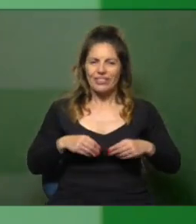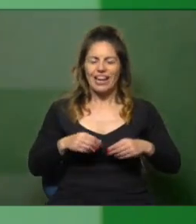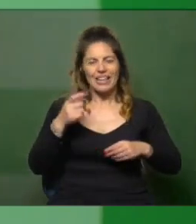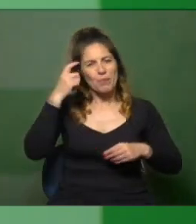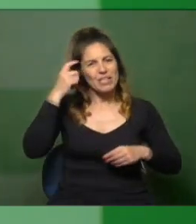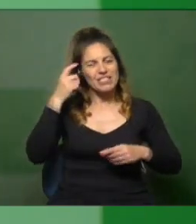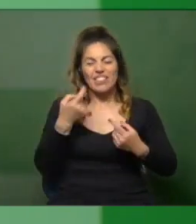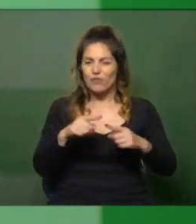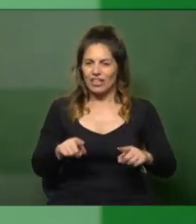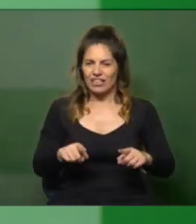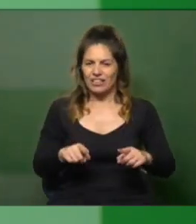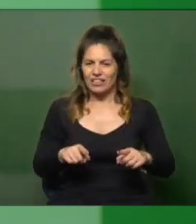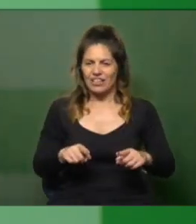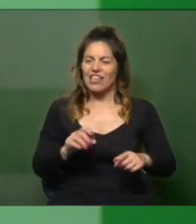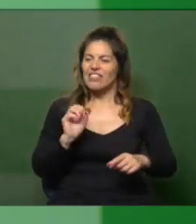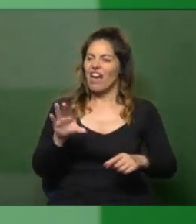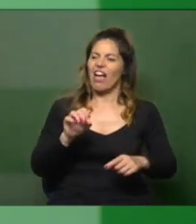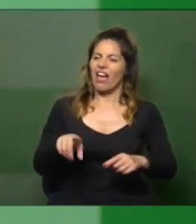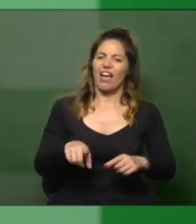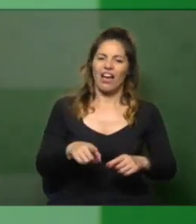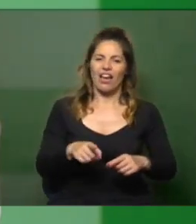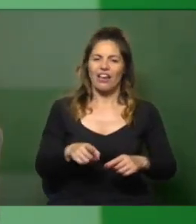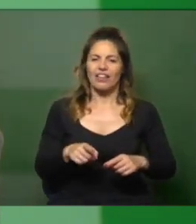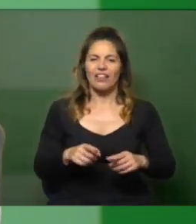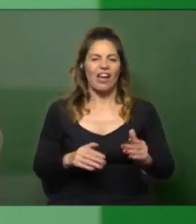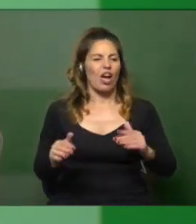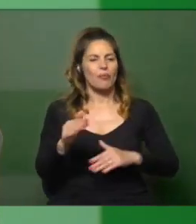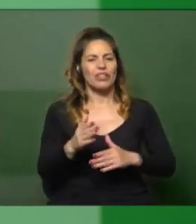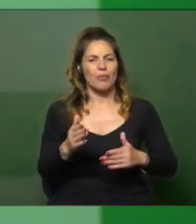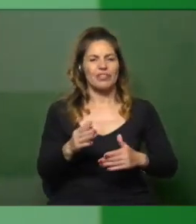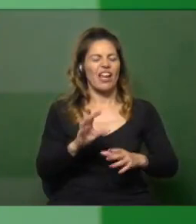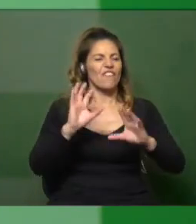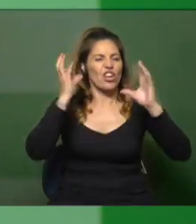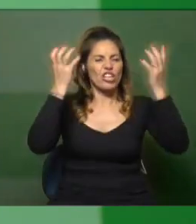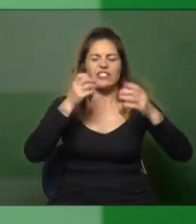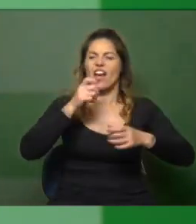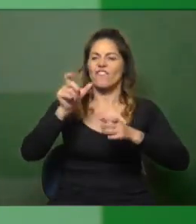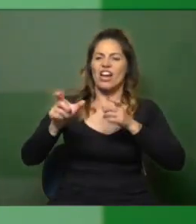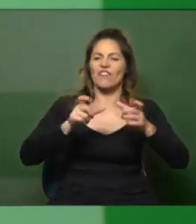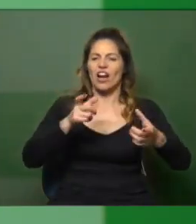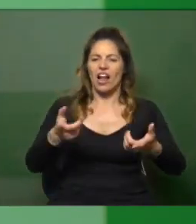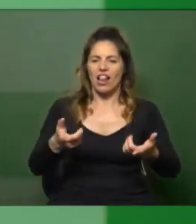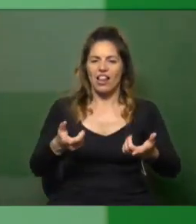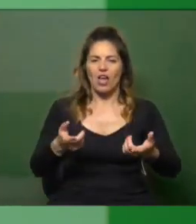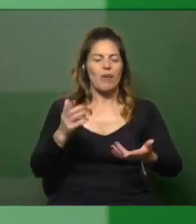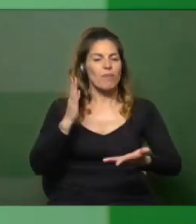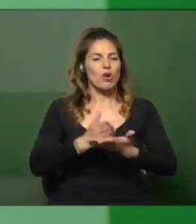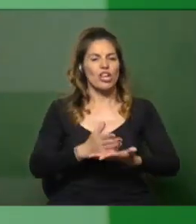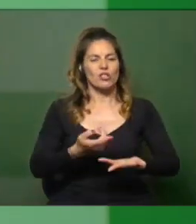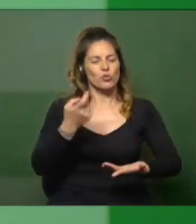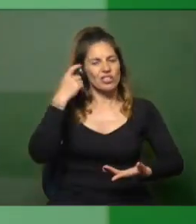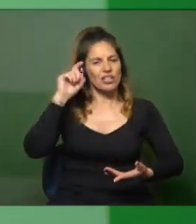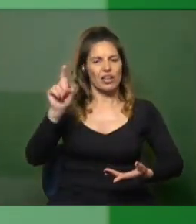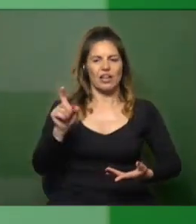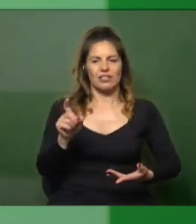piensa distinto no y de descalificarlo y el de pasar inmediatamente a la violencia verbal para imponer sus ideas yo creo